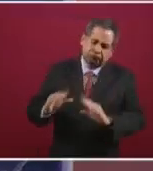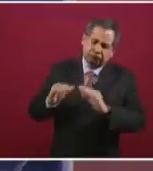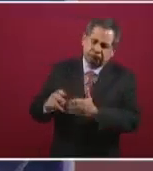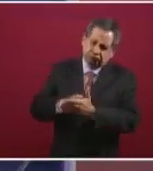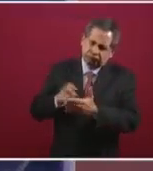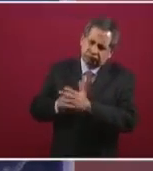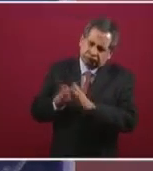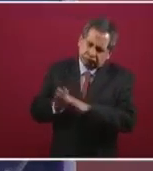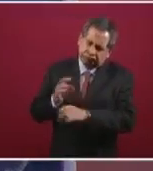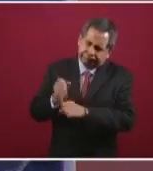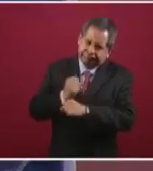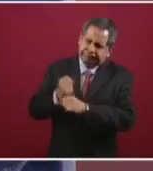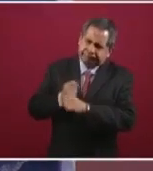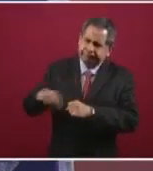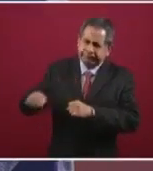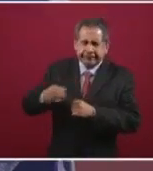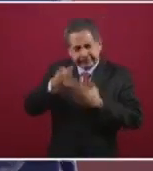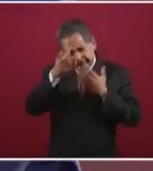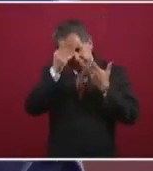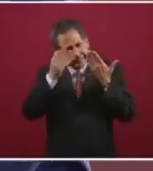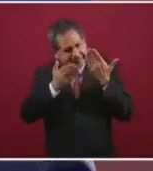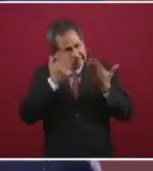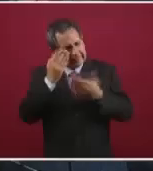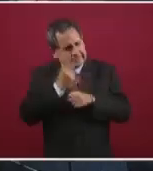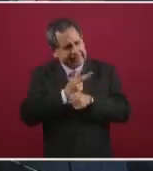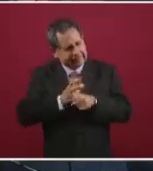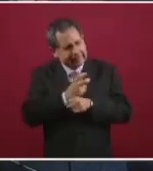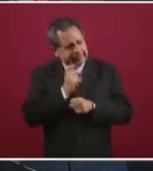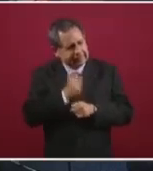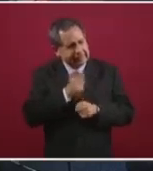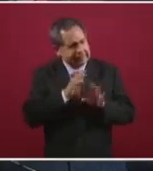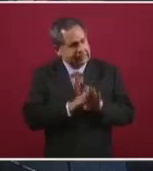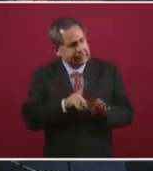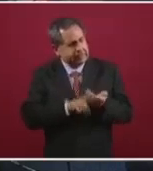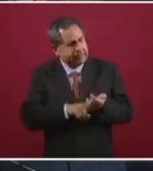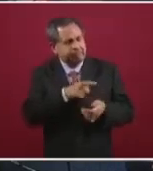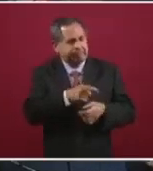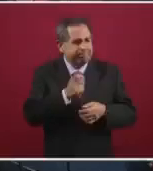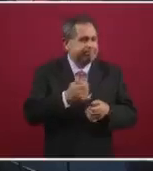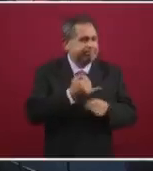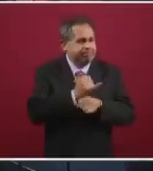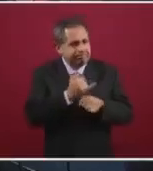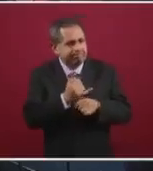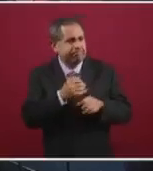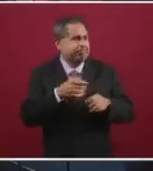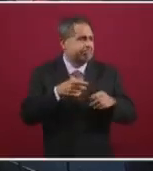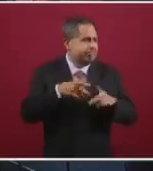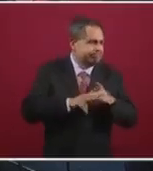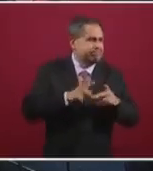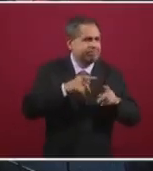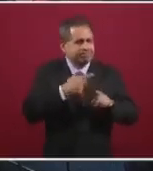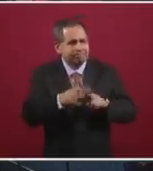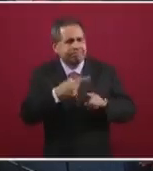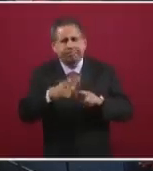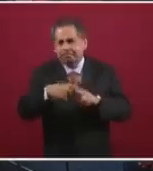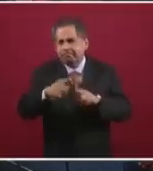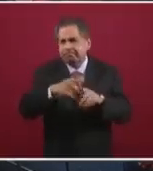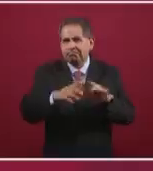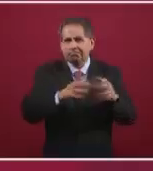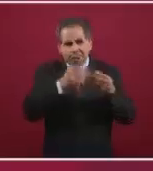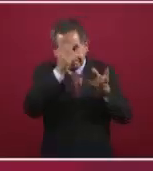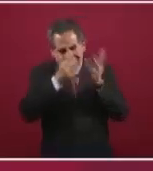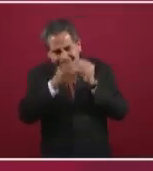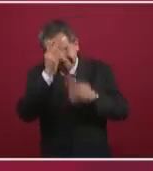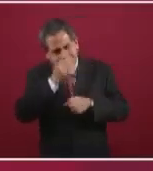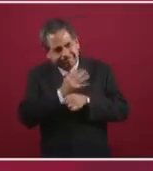y los van formando no solo en el oficio, la profesión, sino